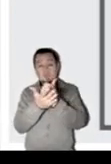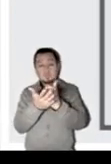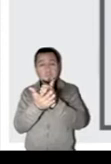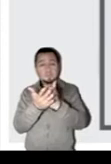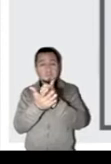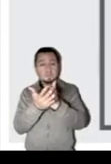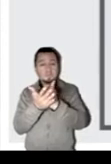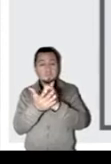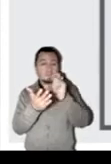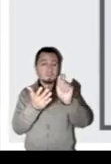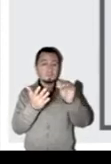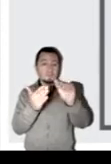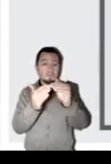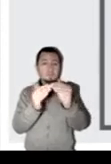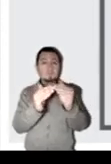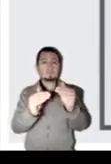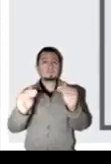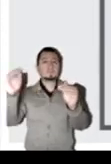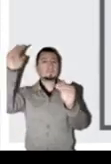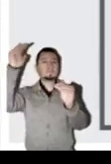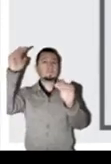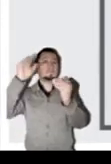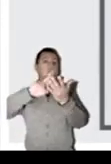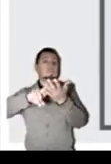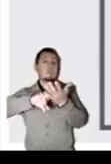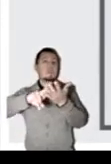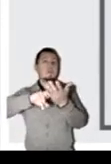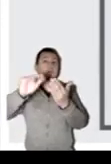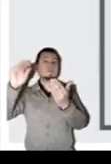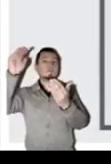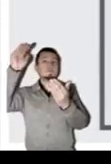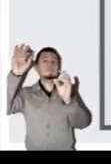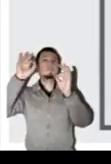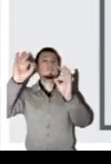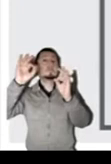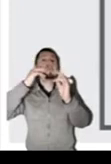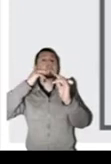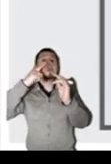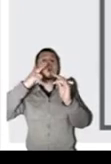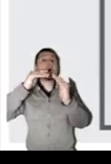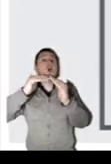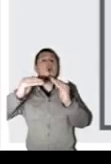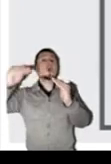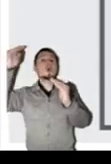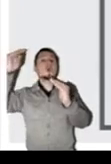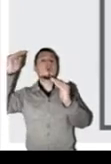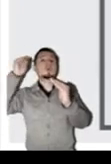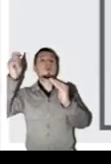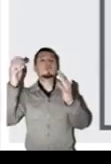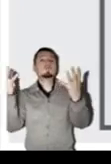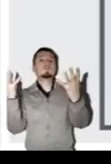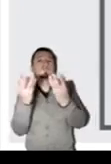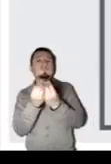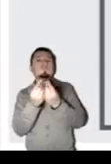en la calidad del agua a la línea que se ve en verde para poder estar ya por encima de en las